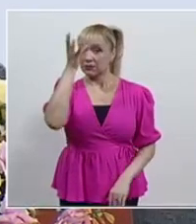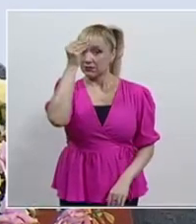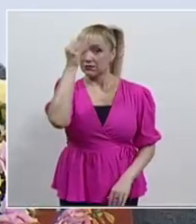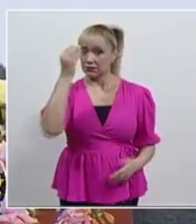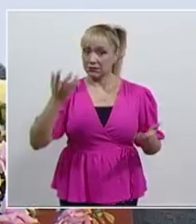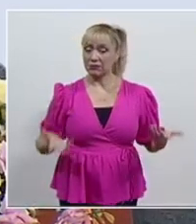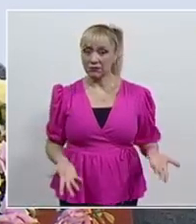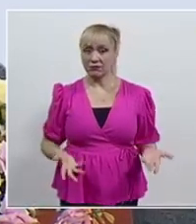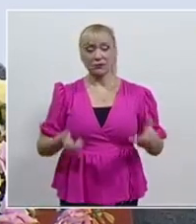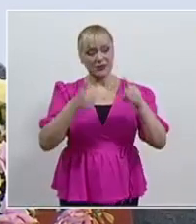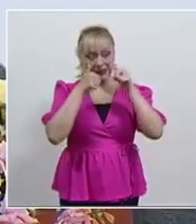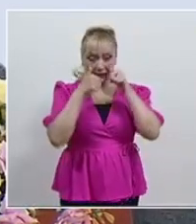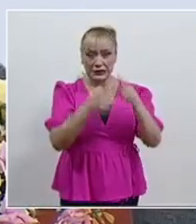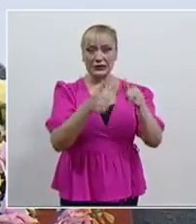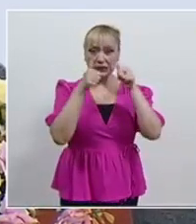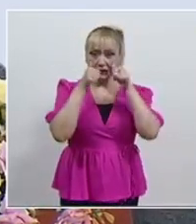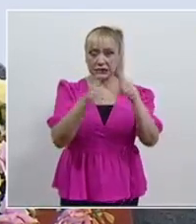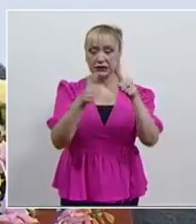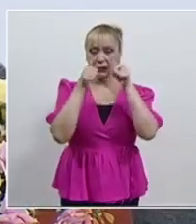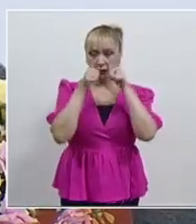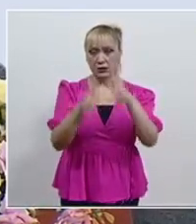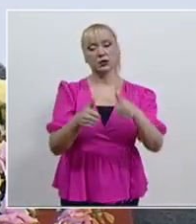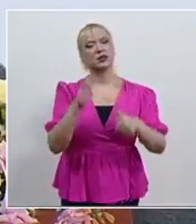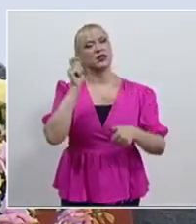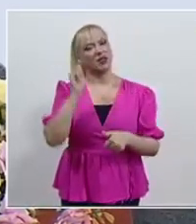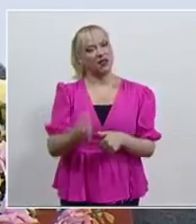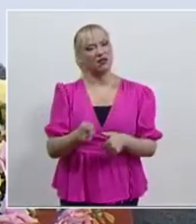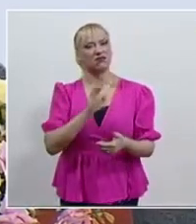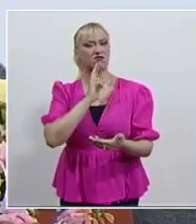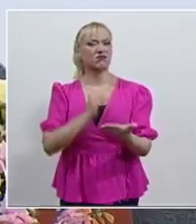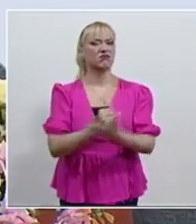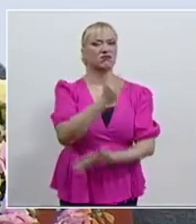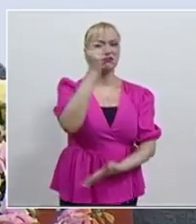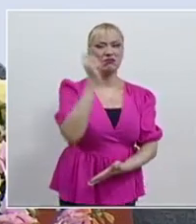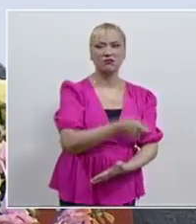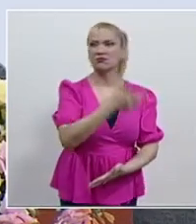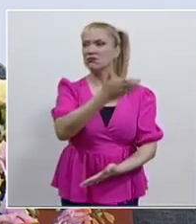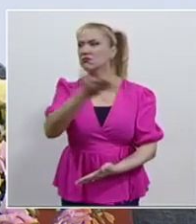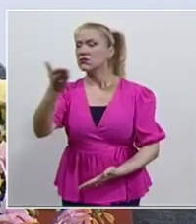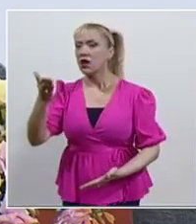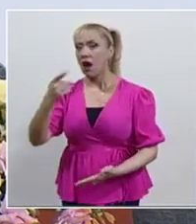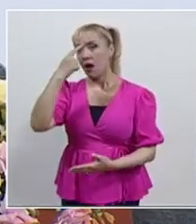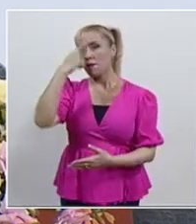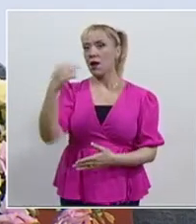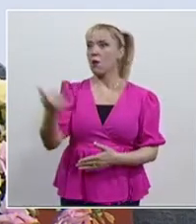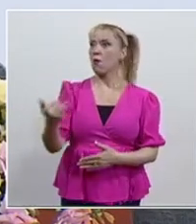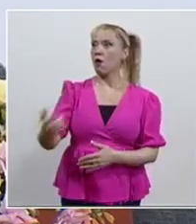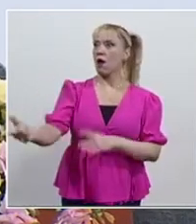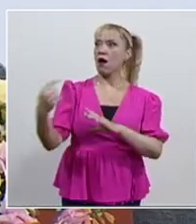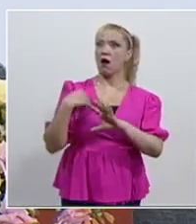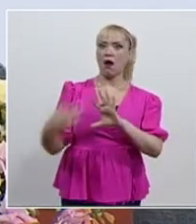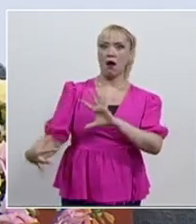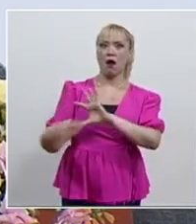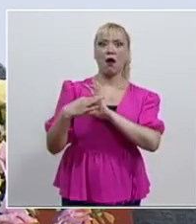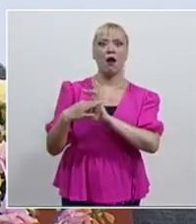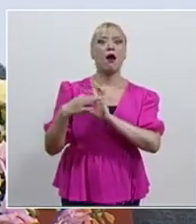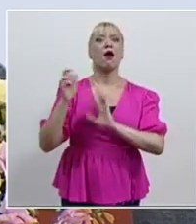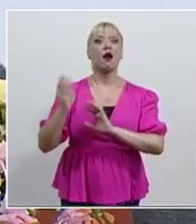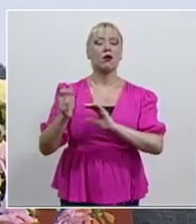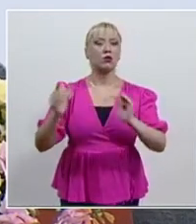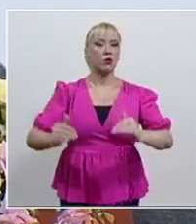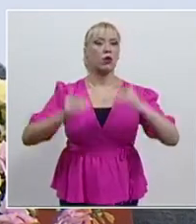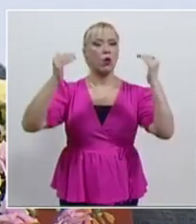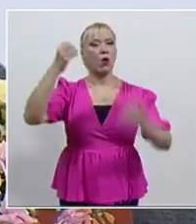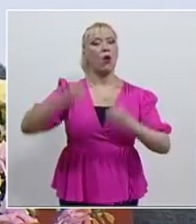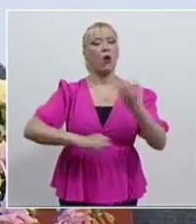Darle seguimiento puntual a lo que resuelven los órganos que emiten criterios que les vinculan, que son la Suprema Corte y los colegiados,